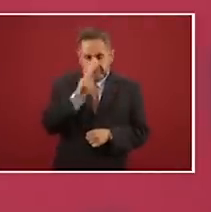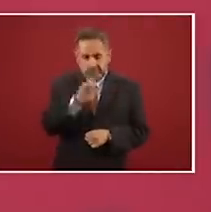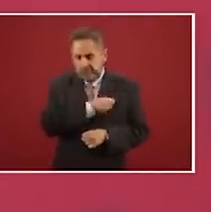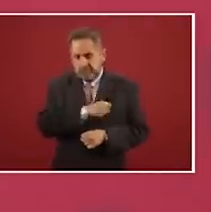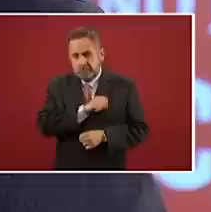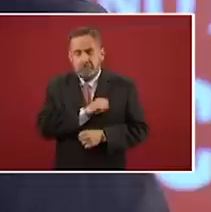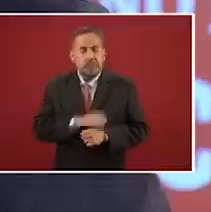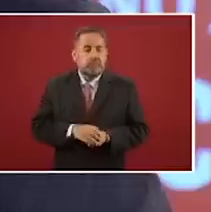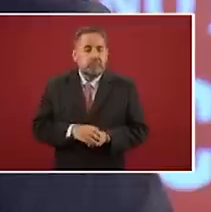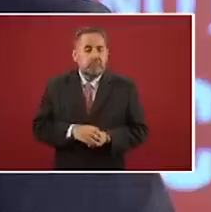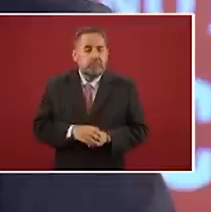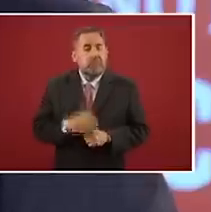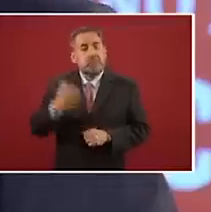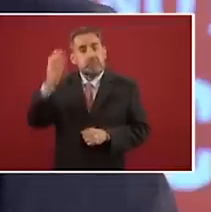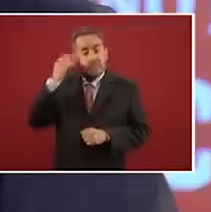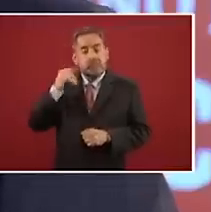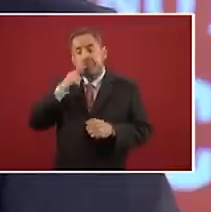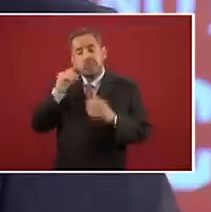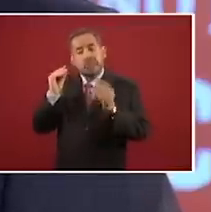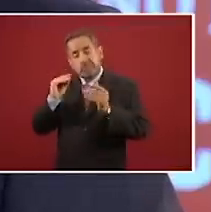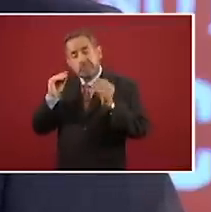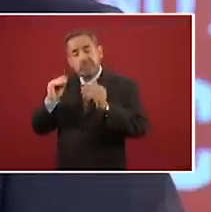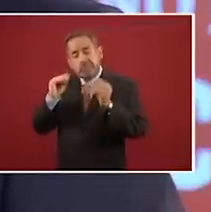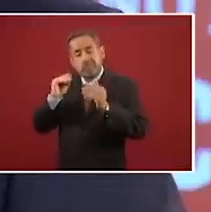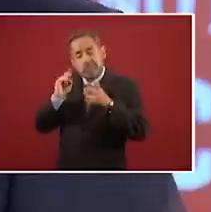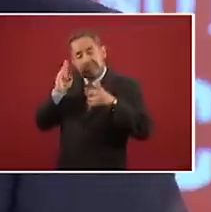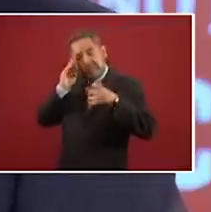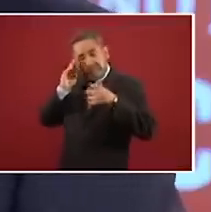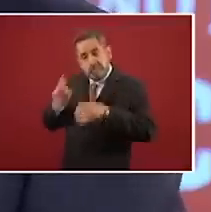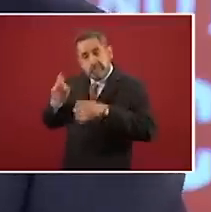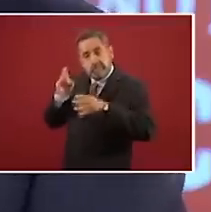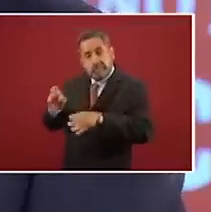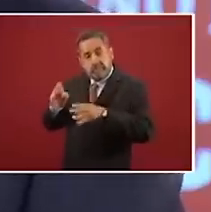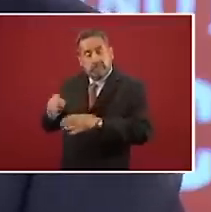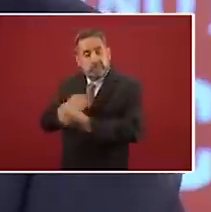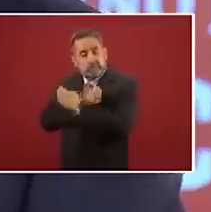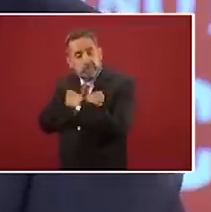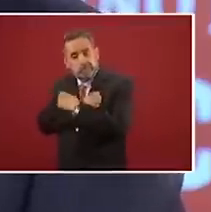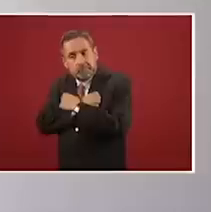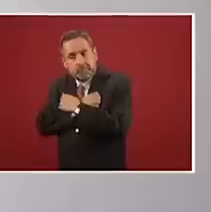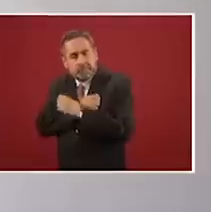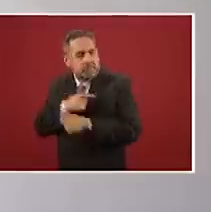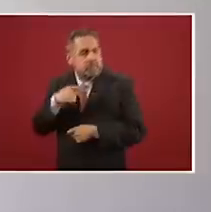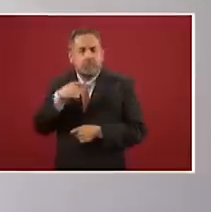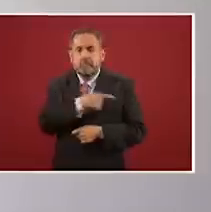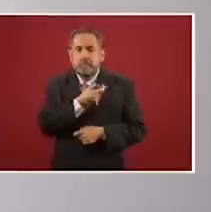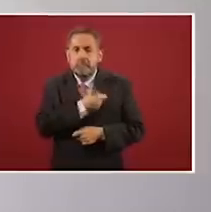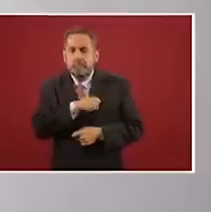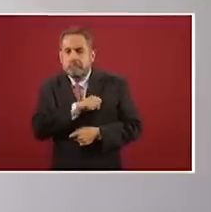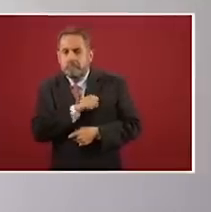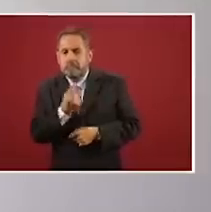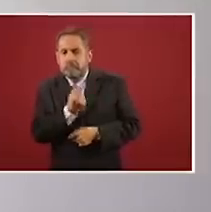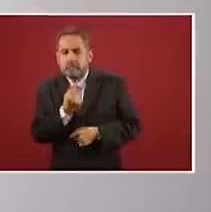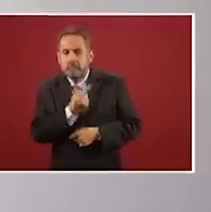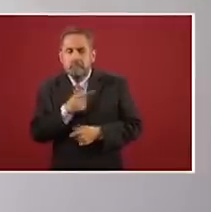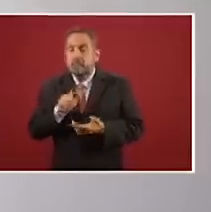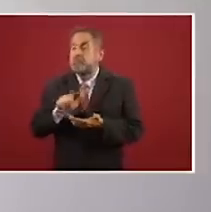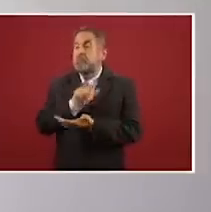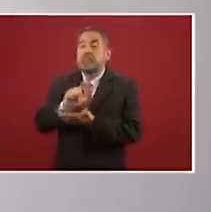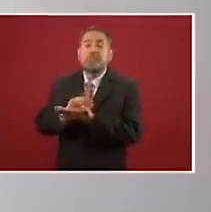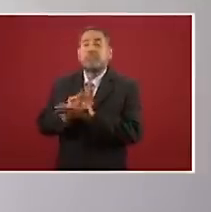Todo el debate del sexenio pasado se cargó a lo de la reforma educativa o a la llamada reforma